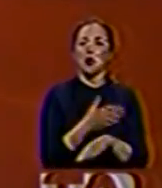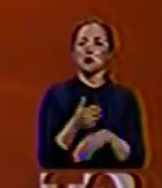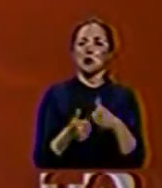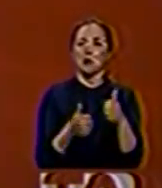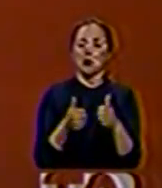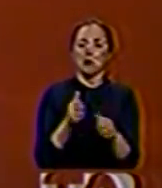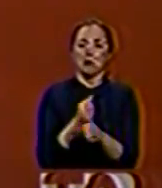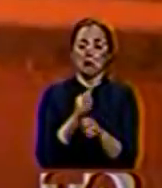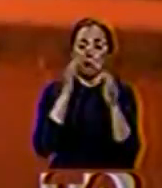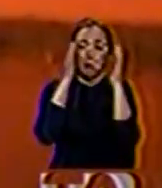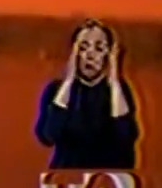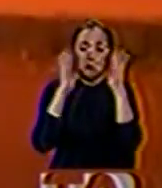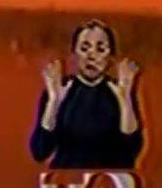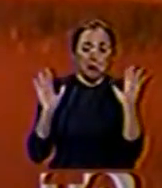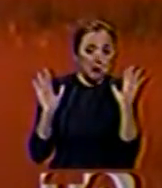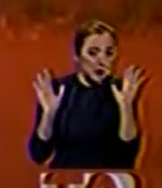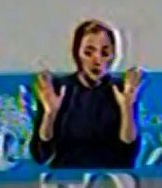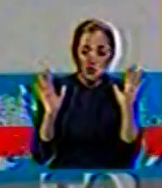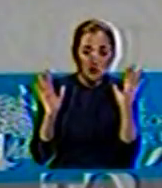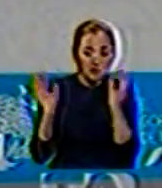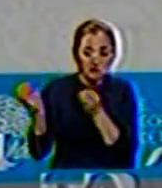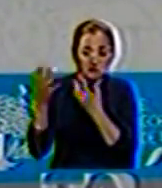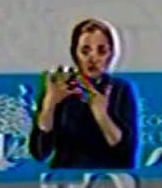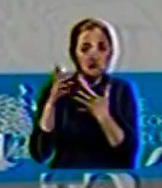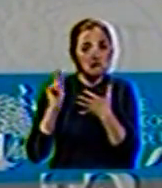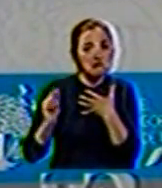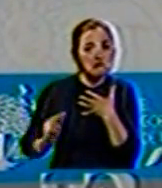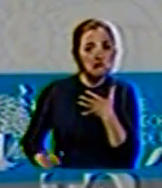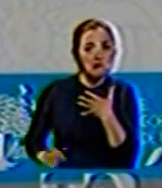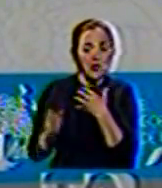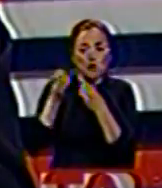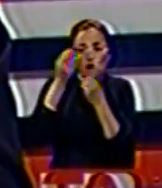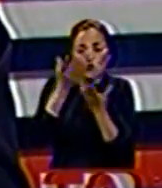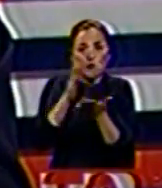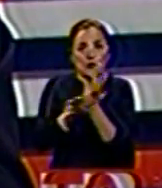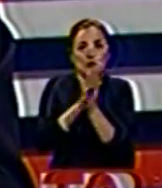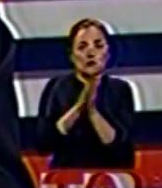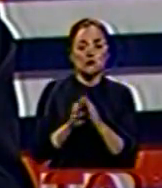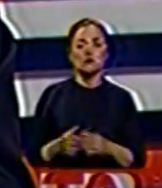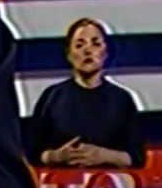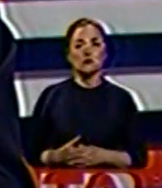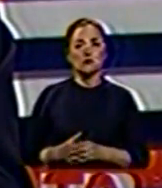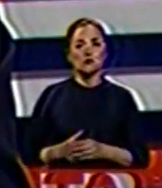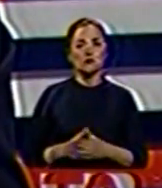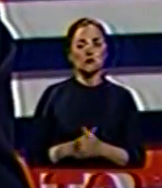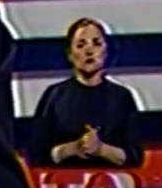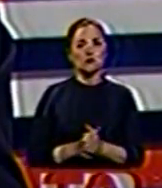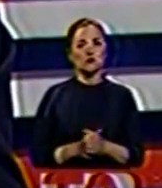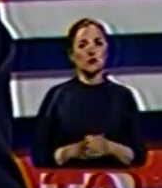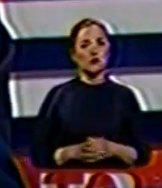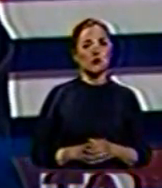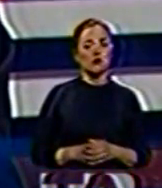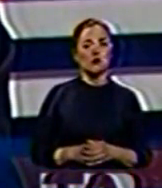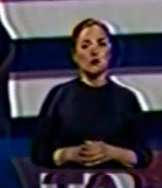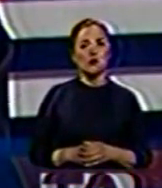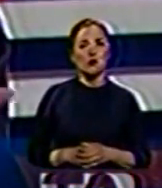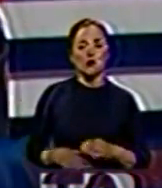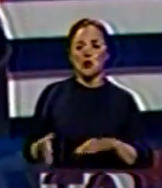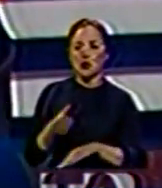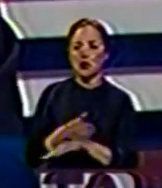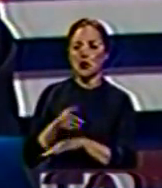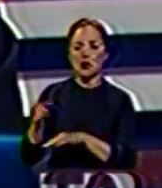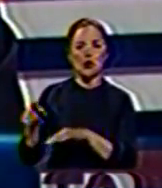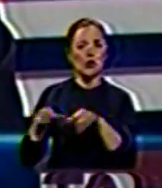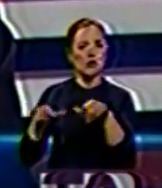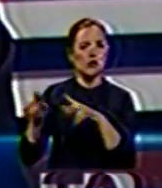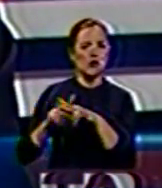de seguridad, pues tampoco han trascendido detalles de aquel informe. Entiendo que no existían antecedentes de una fuga en